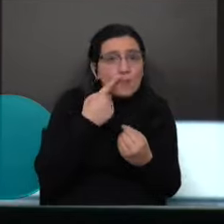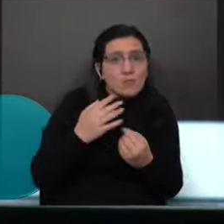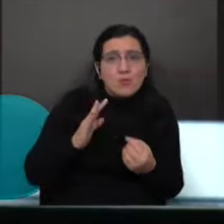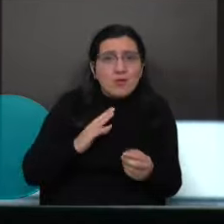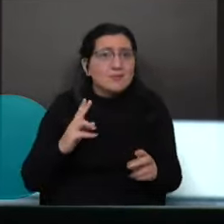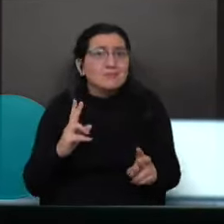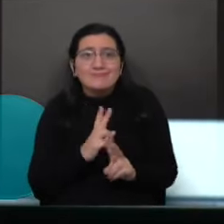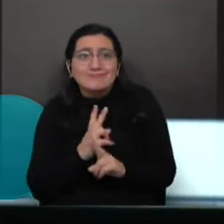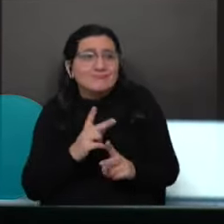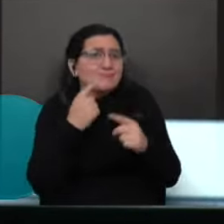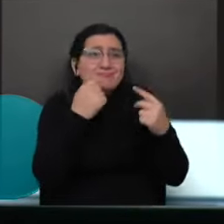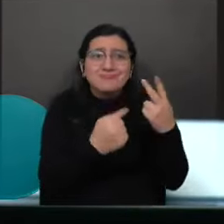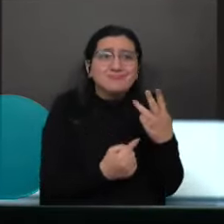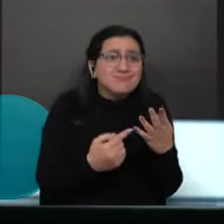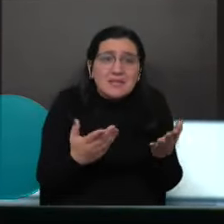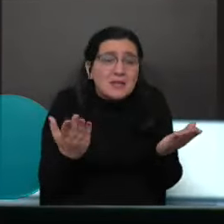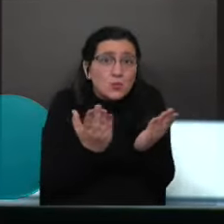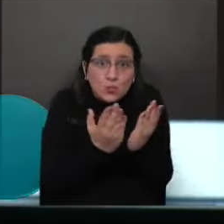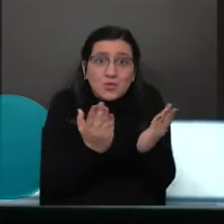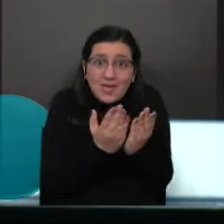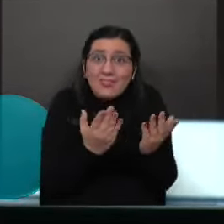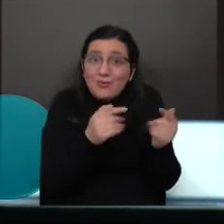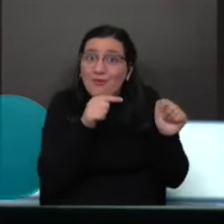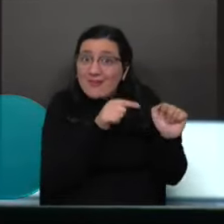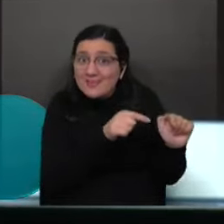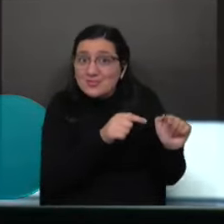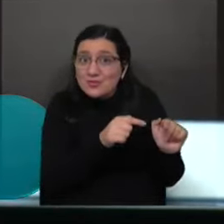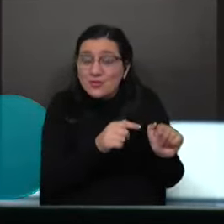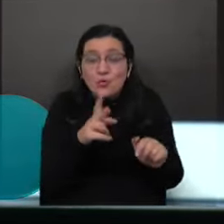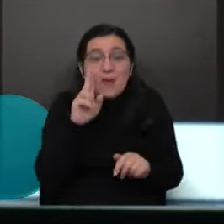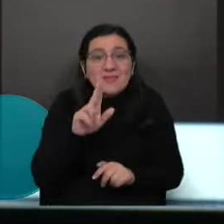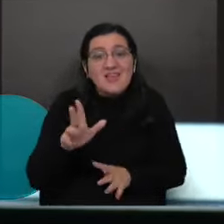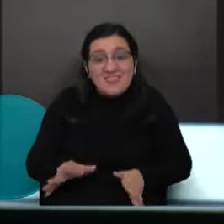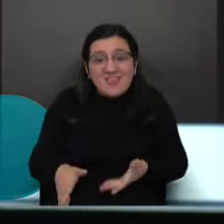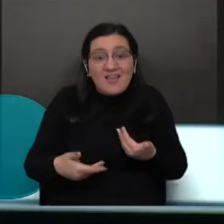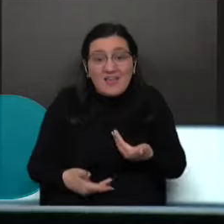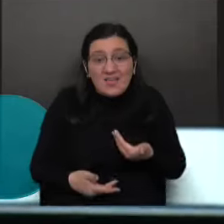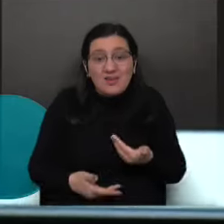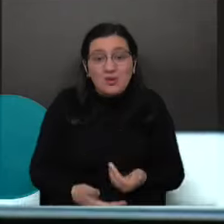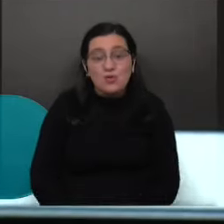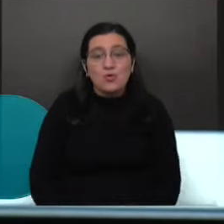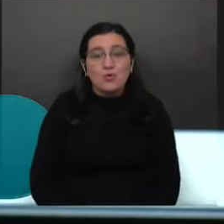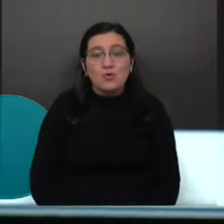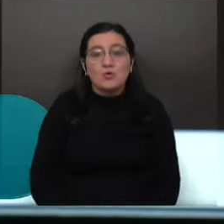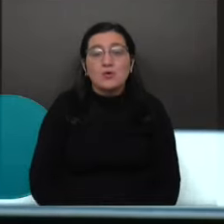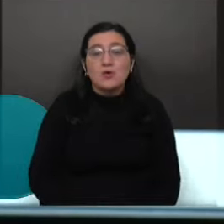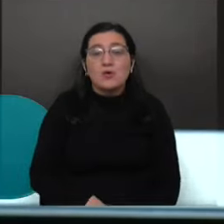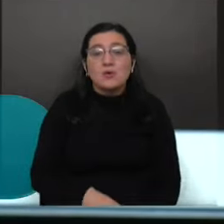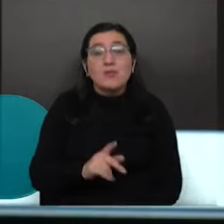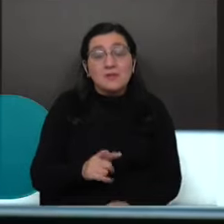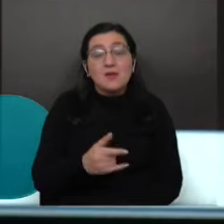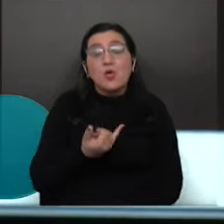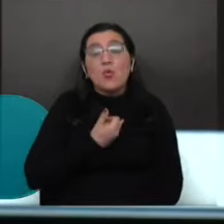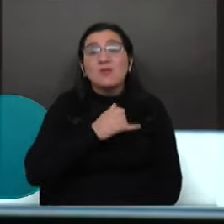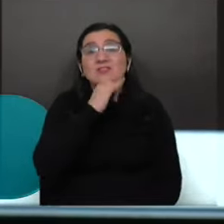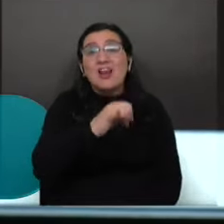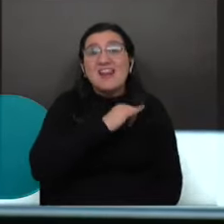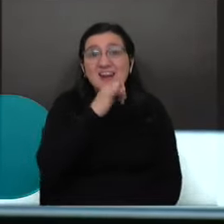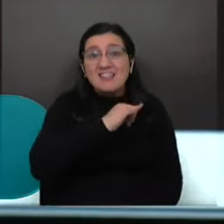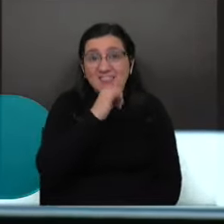que empiezan a tener también una mirada no de género en en en Cómo tenemos las narrativas del fútbol que es muy